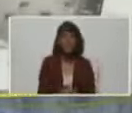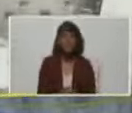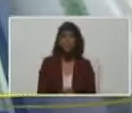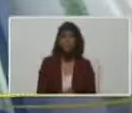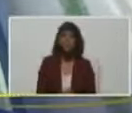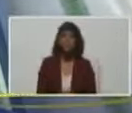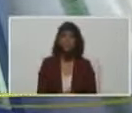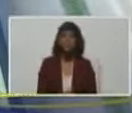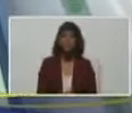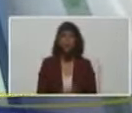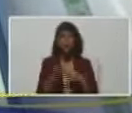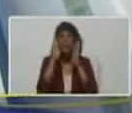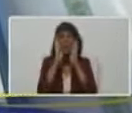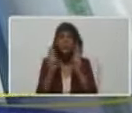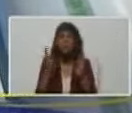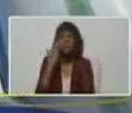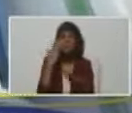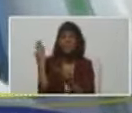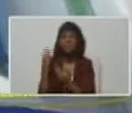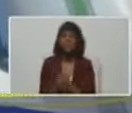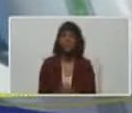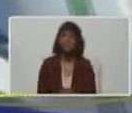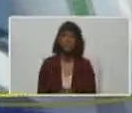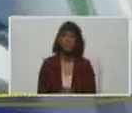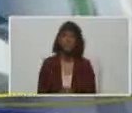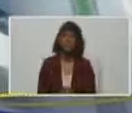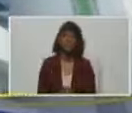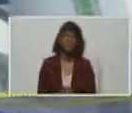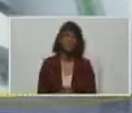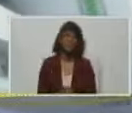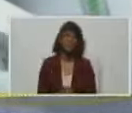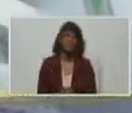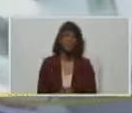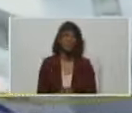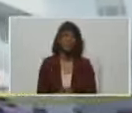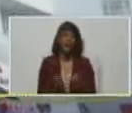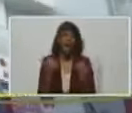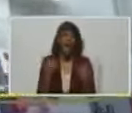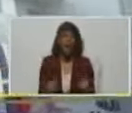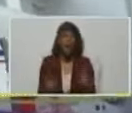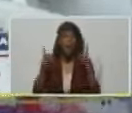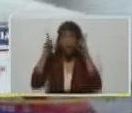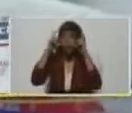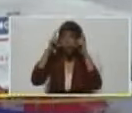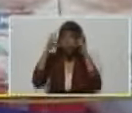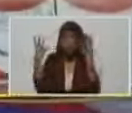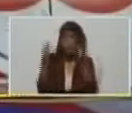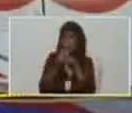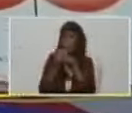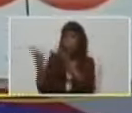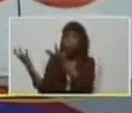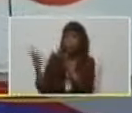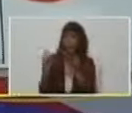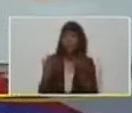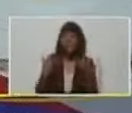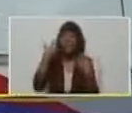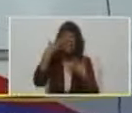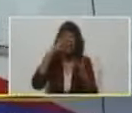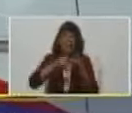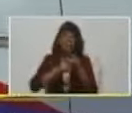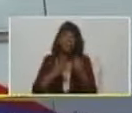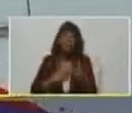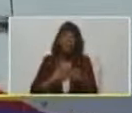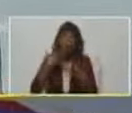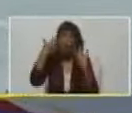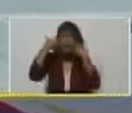Y aquí lo recibiré, Silita. ¿Ah? Vamos a tomarnos esta foto, Silita. Silita tiene frío porque aquí está haciendo frío, allá